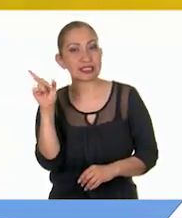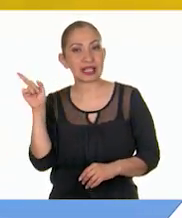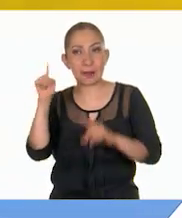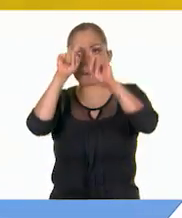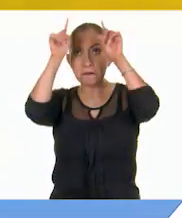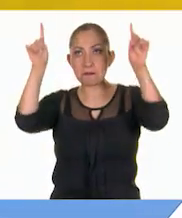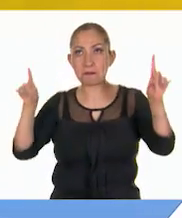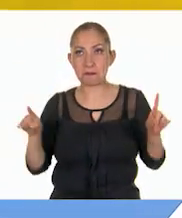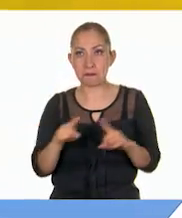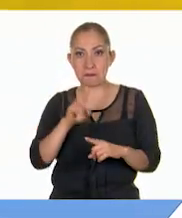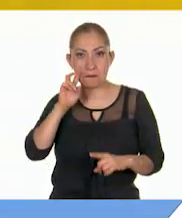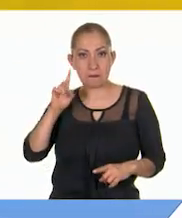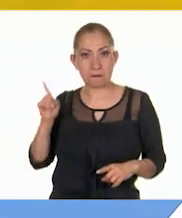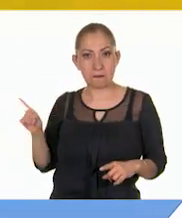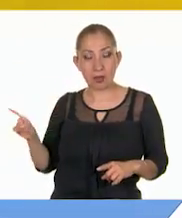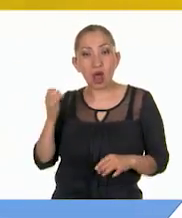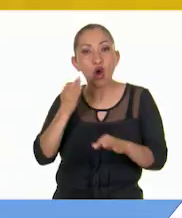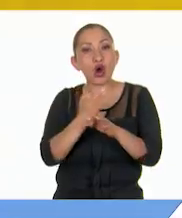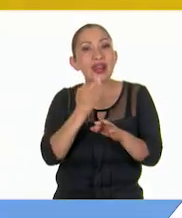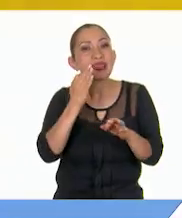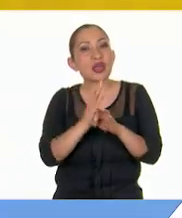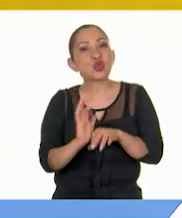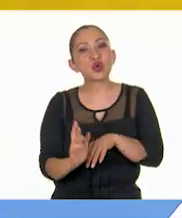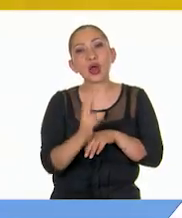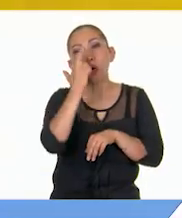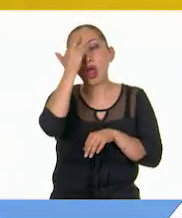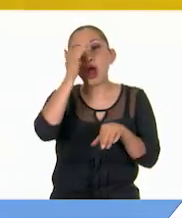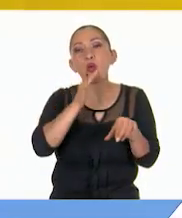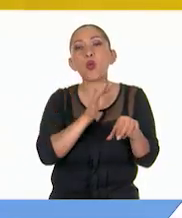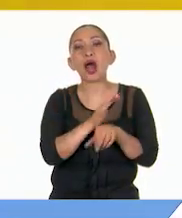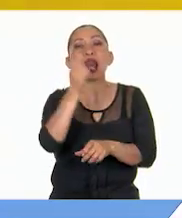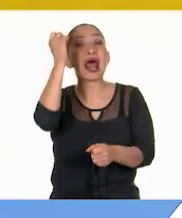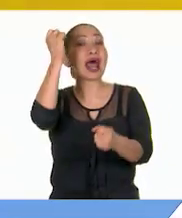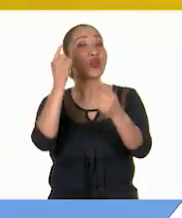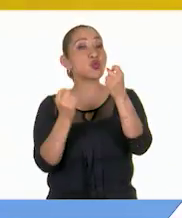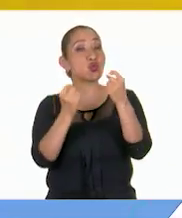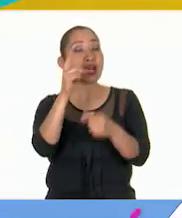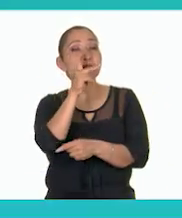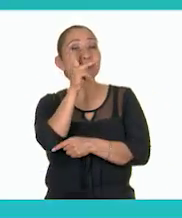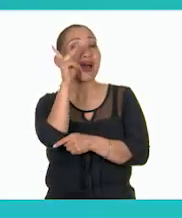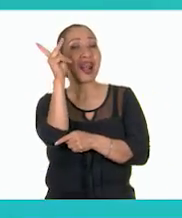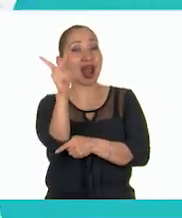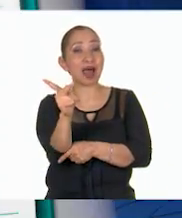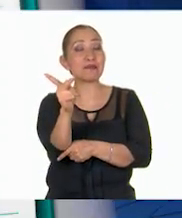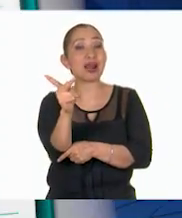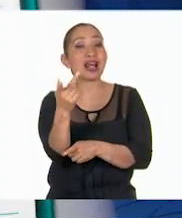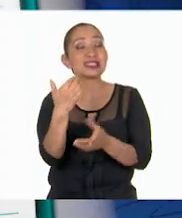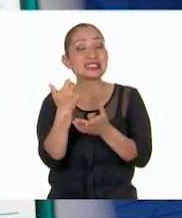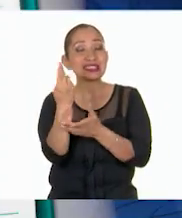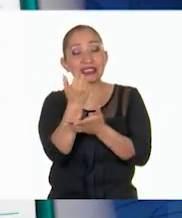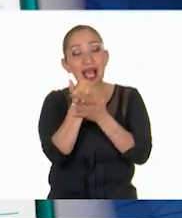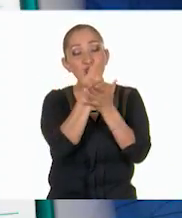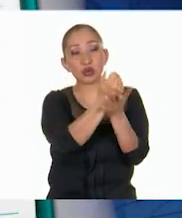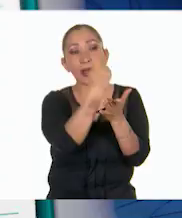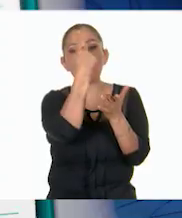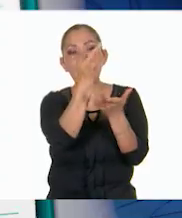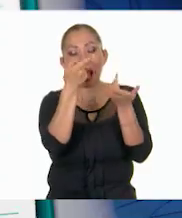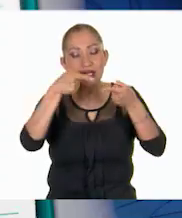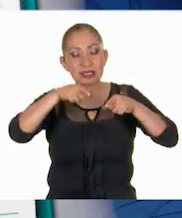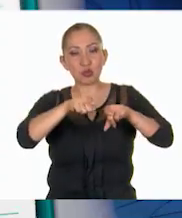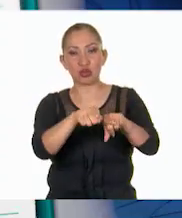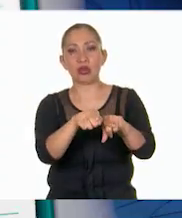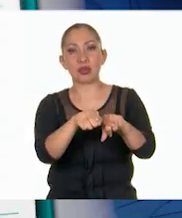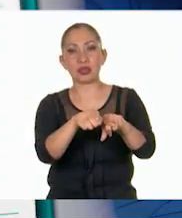lámina en su pantalla, en la cual podrán recordar cuáles son algunas de las palabras útiles para indicar